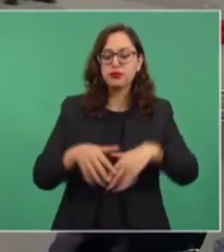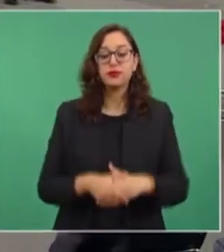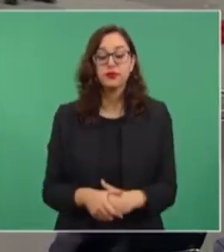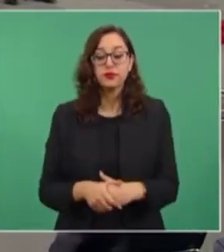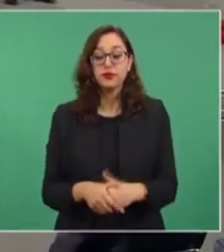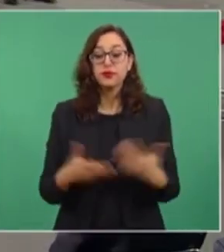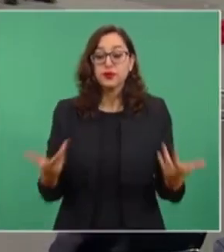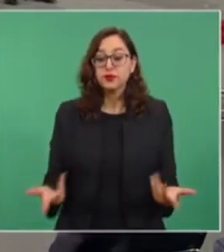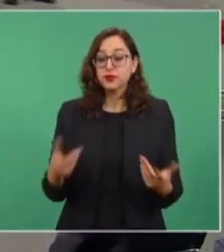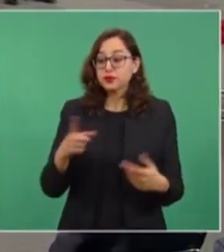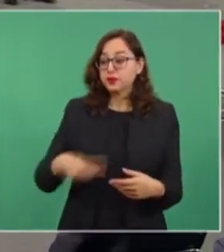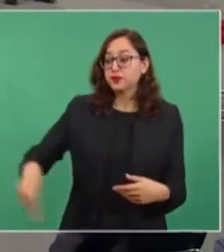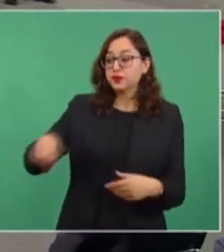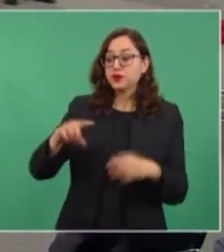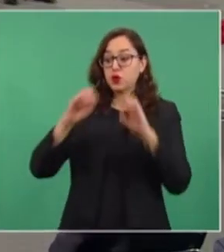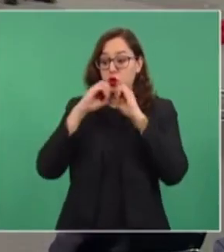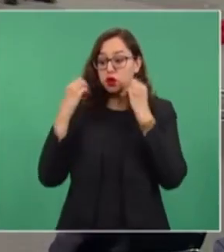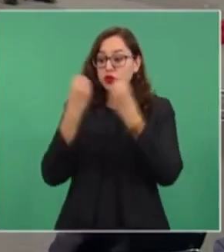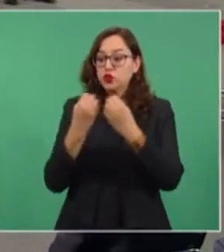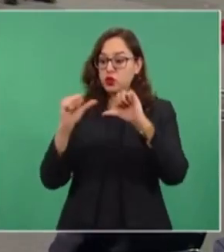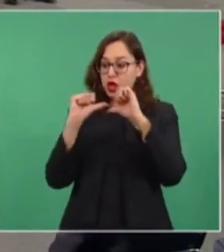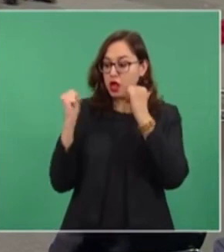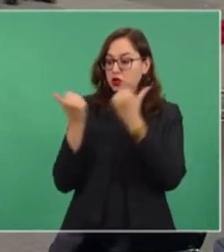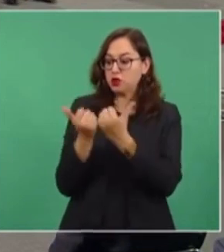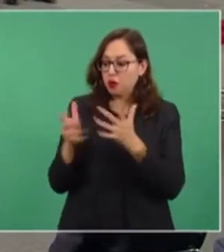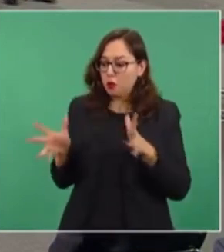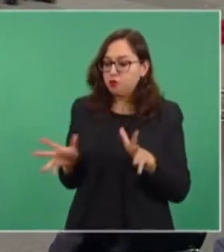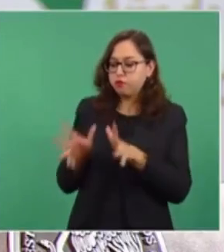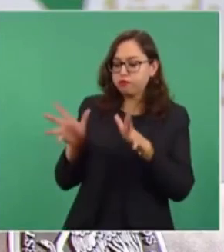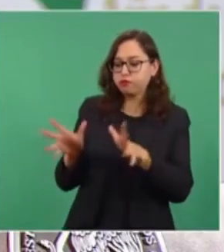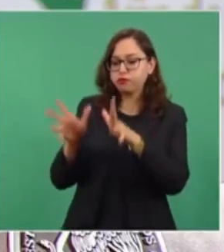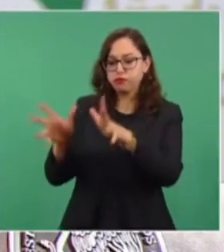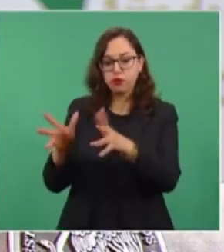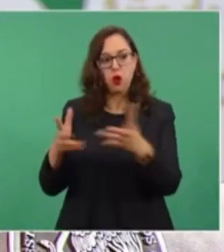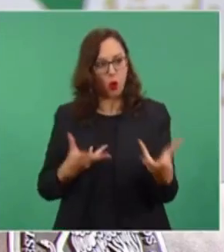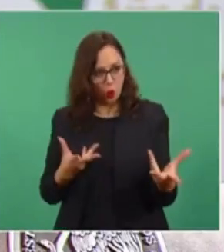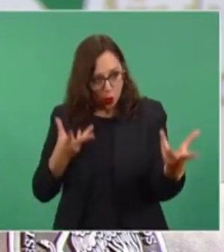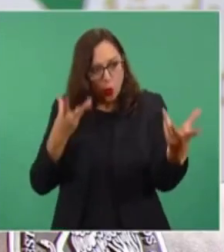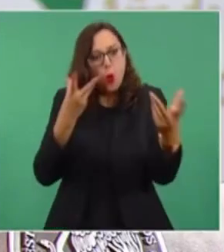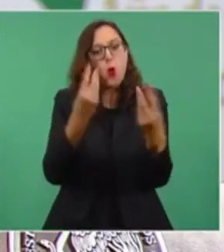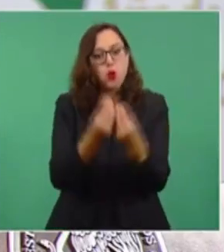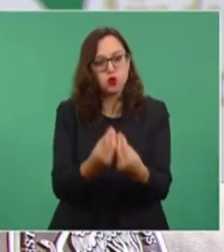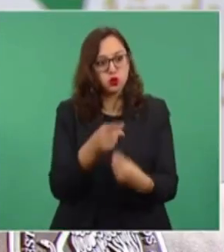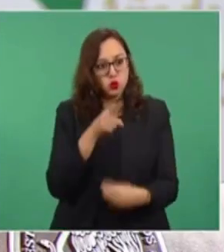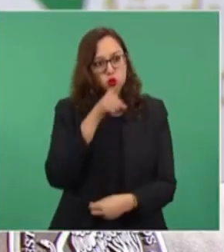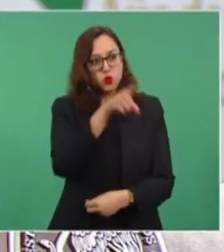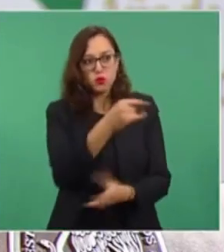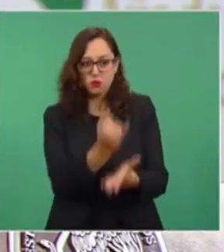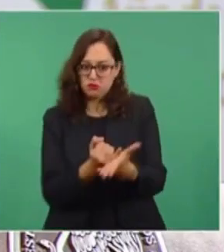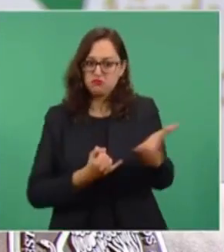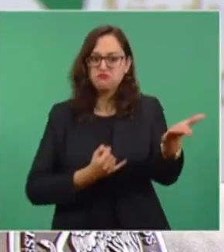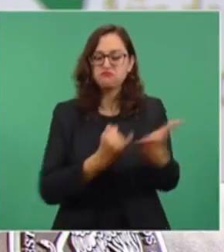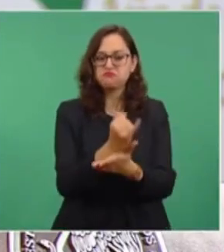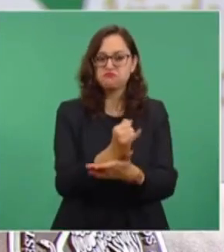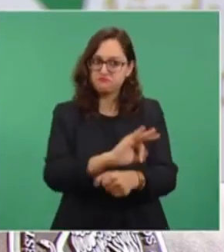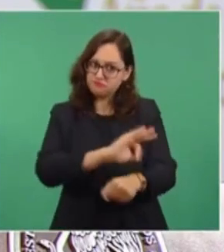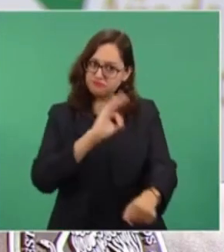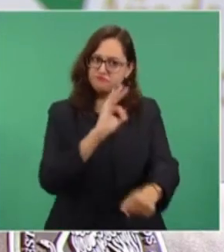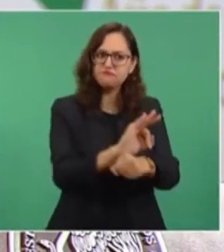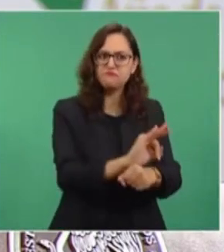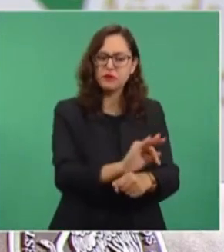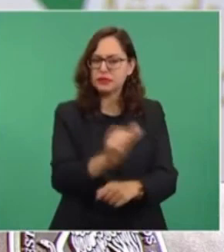las organizaciones gremiales es encontrar sustento para que quien debe tomar las decisiones lo haga siempre con el respaldo